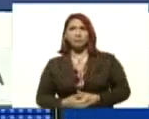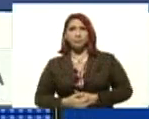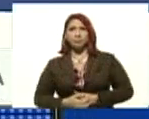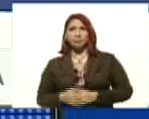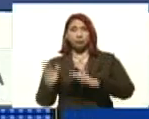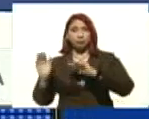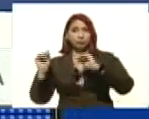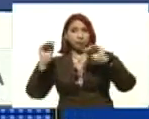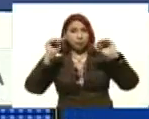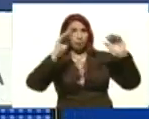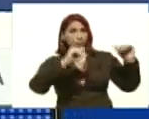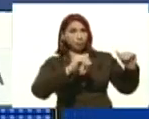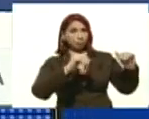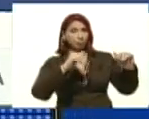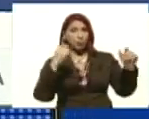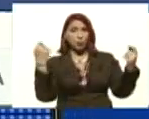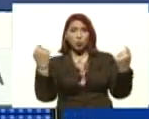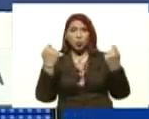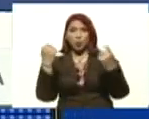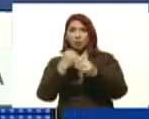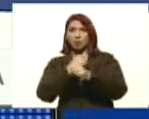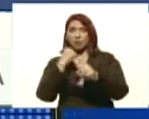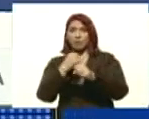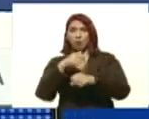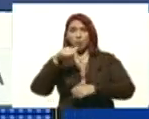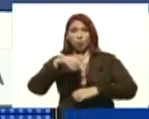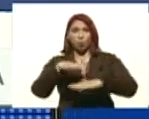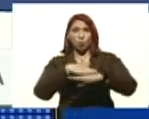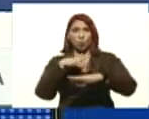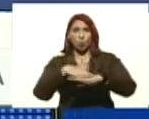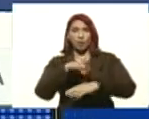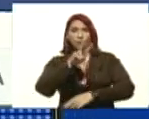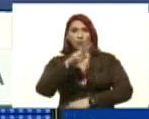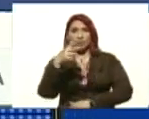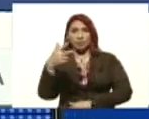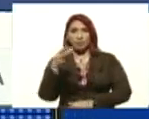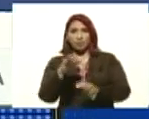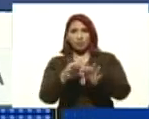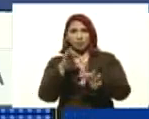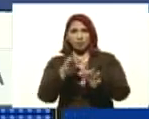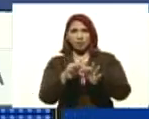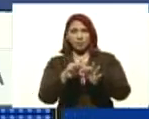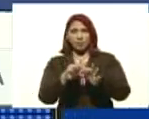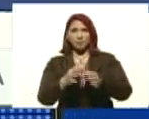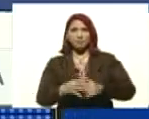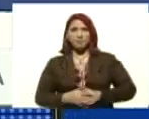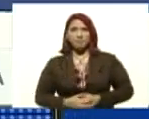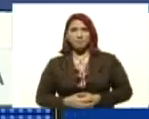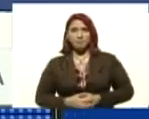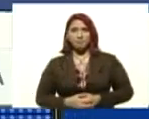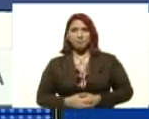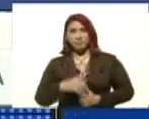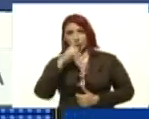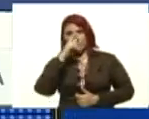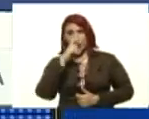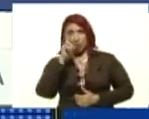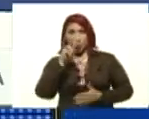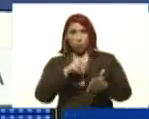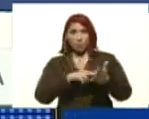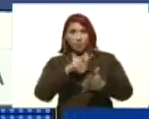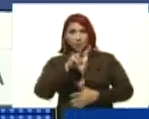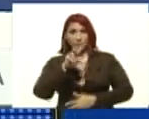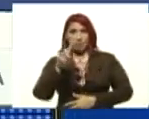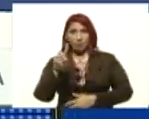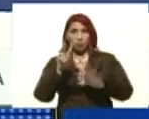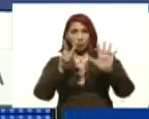despedir esta jornada de trabajo de hoy jueves 23 de septiembre del año 2021, siendo